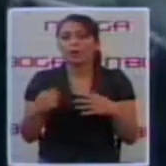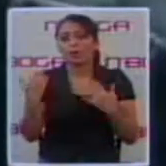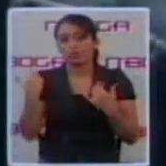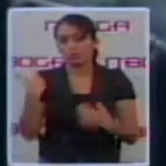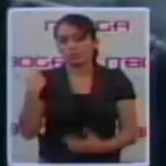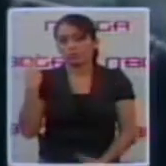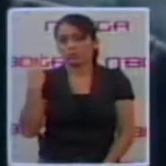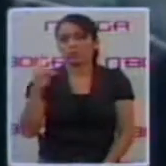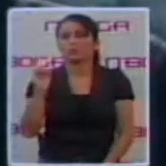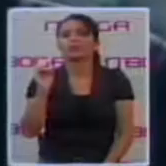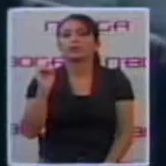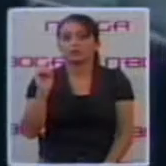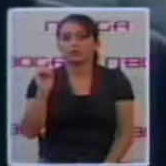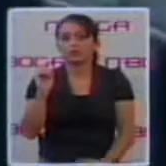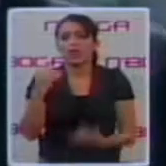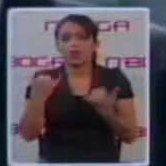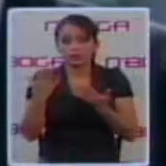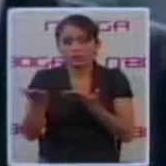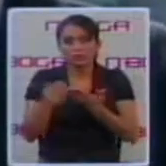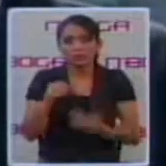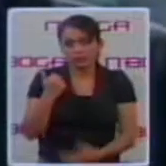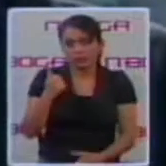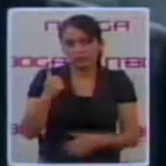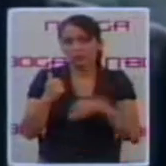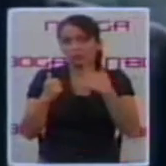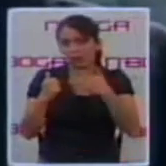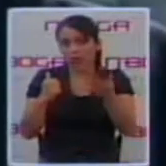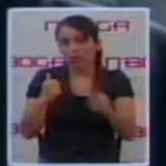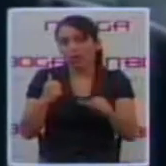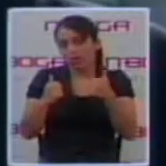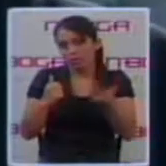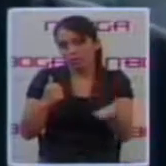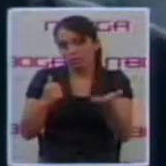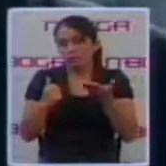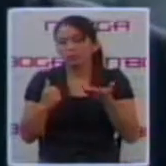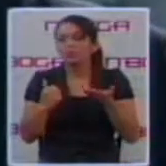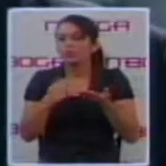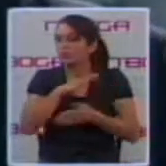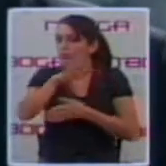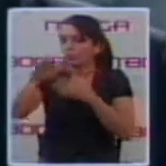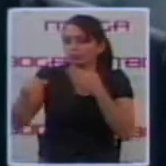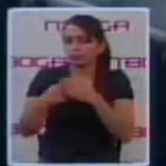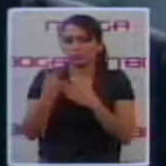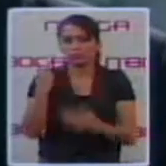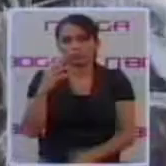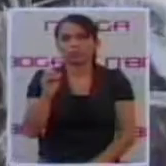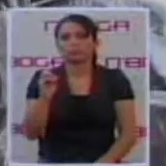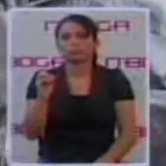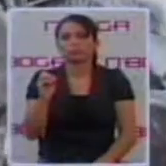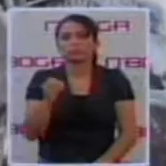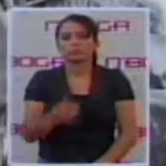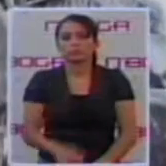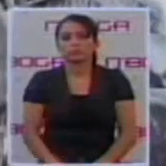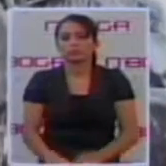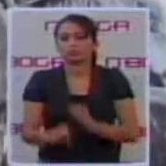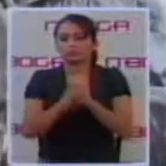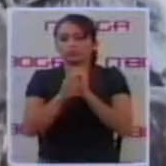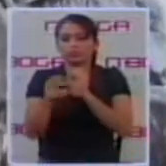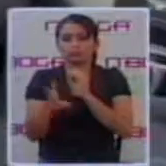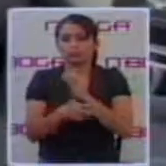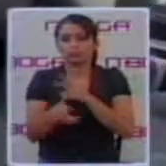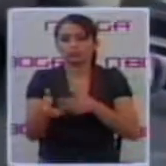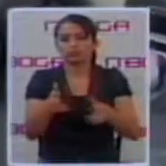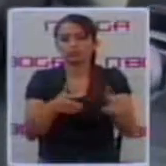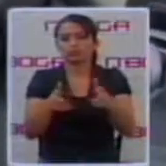momento nos hacen la entrega de 10 y en los próximos días se nos estará entregando el resto de la flota, son 20 vehículos que están habilitados. Las unidades cubrirán la